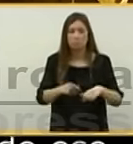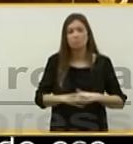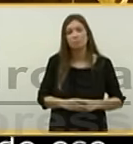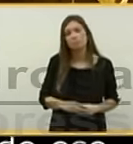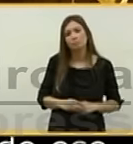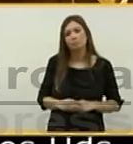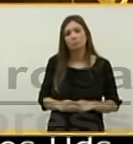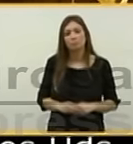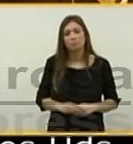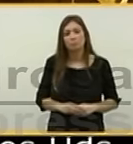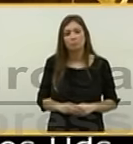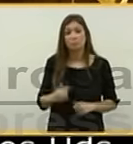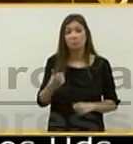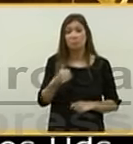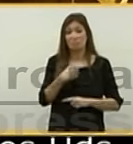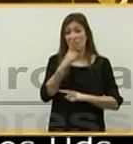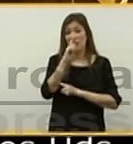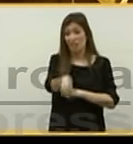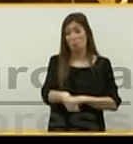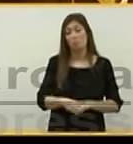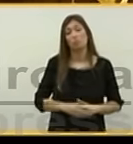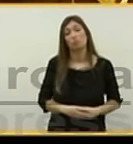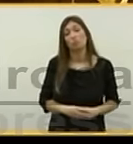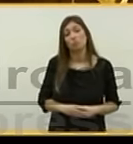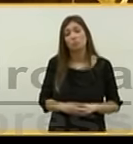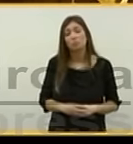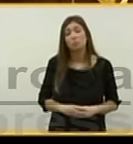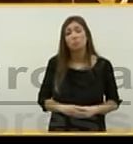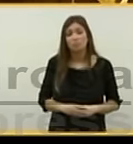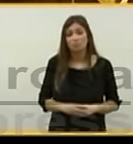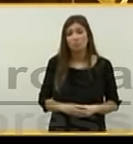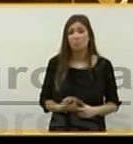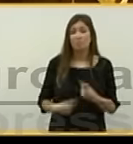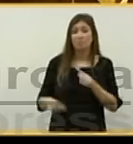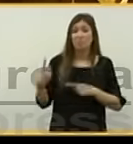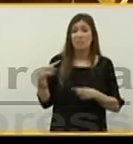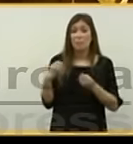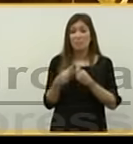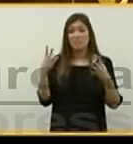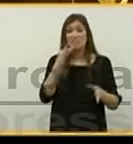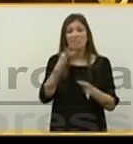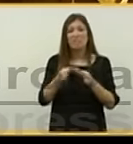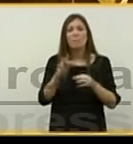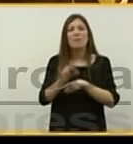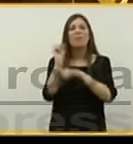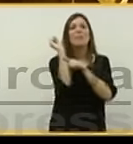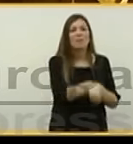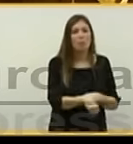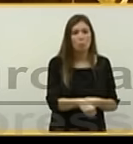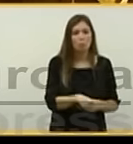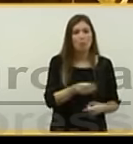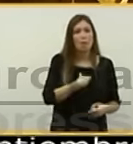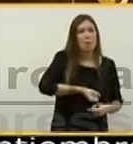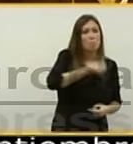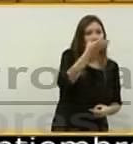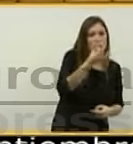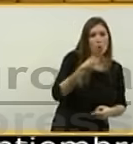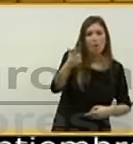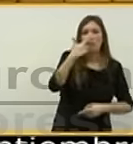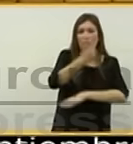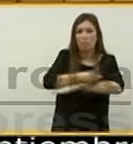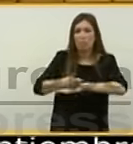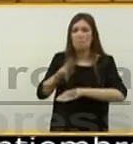Les ganamos. Les ganamos el pasado 27 de septiembre. A PSOE, señor Lucián, vaya concluyendo, por favor. Y a Partido Popular.